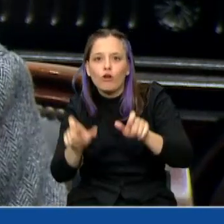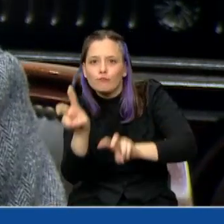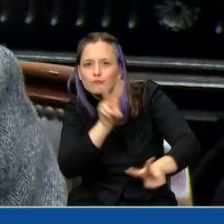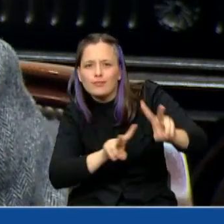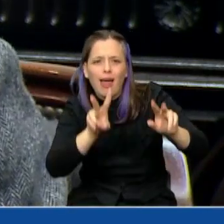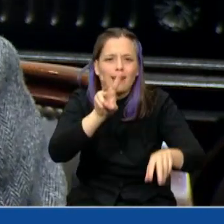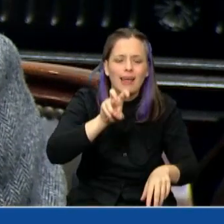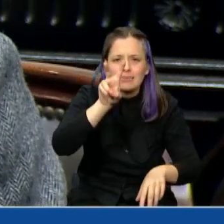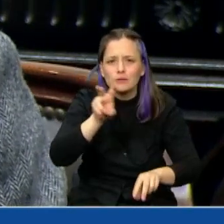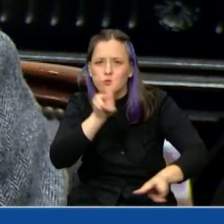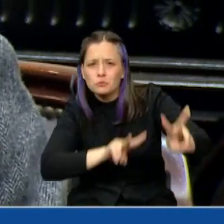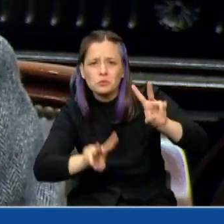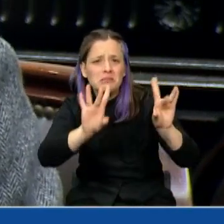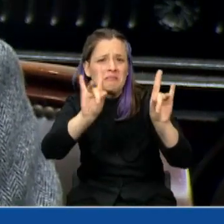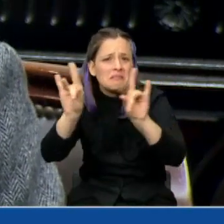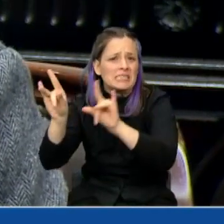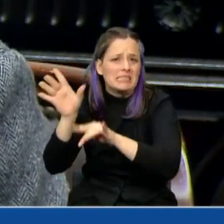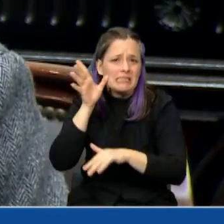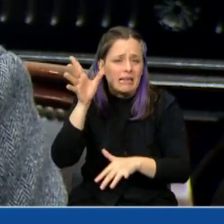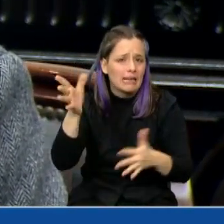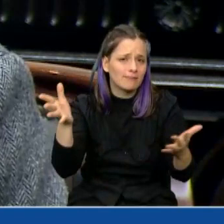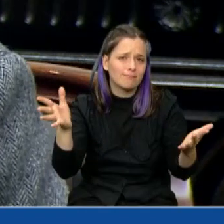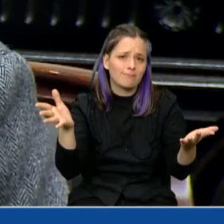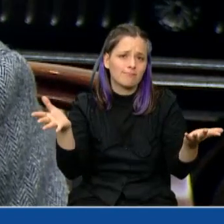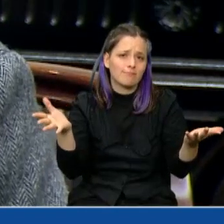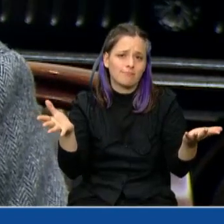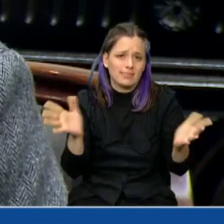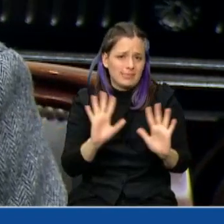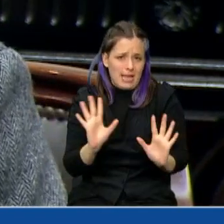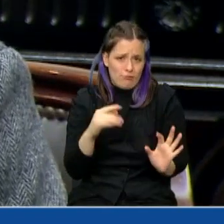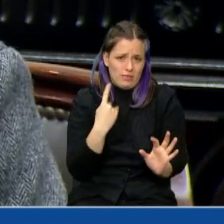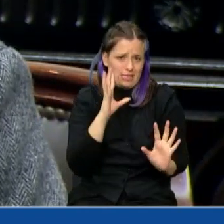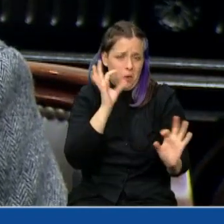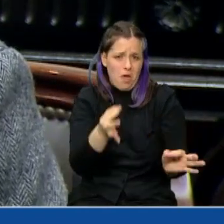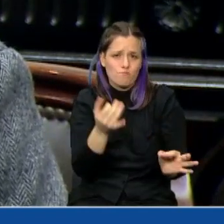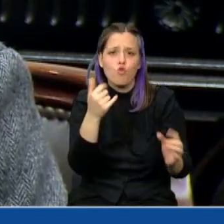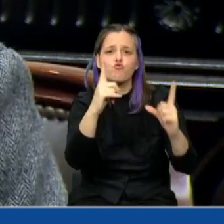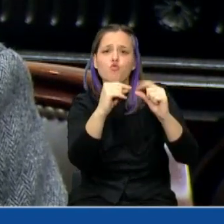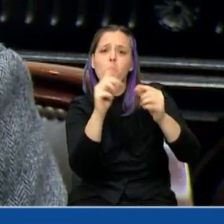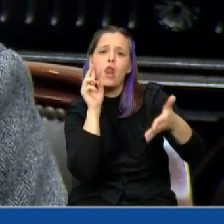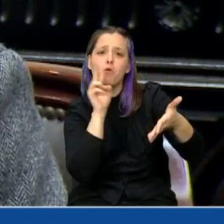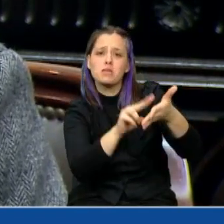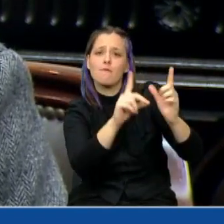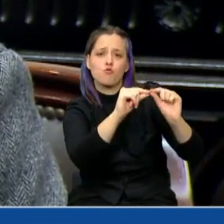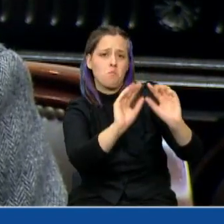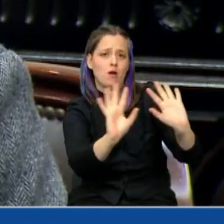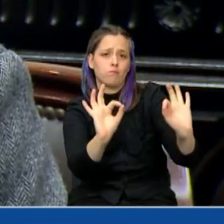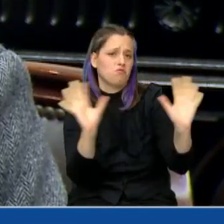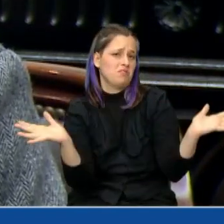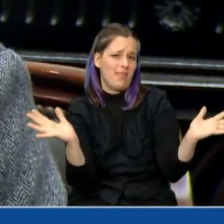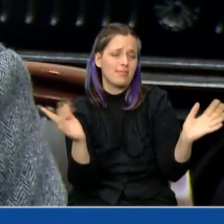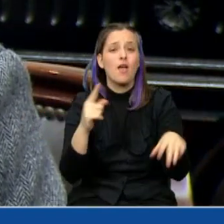para alquilar. Los números lo demuestran con toda facilidad. Al momento de aprobarse la